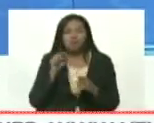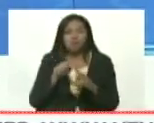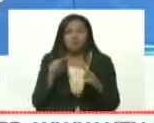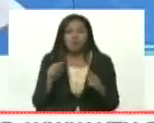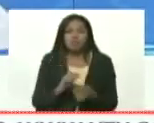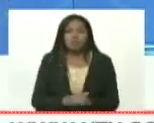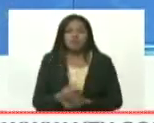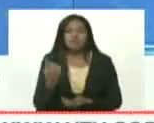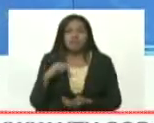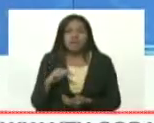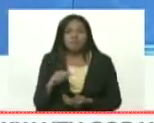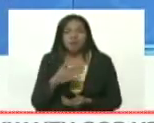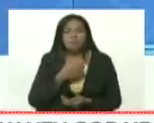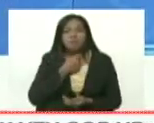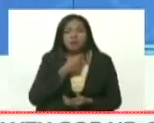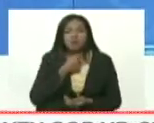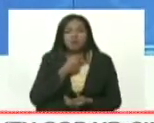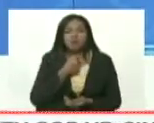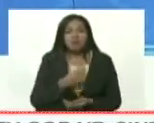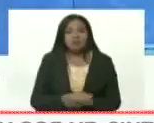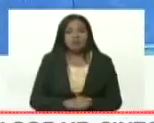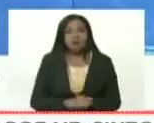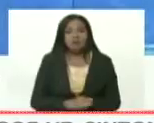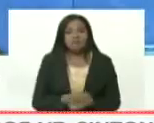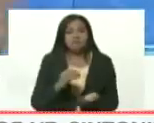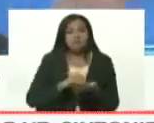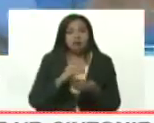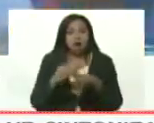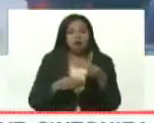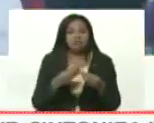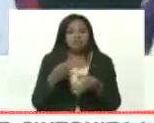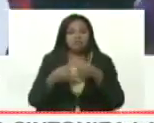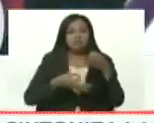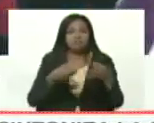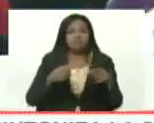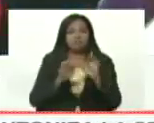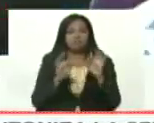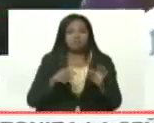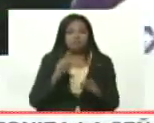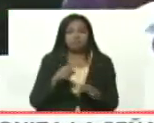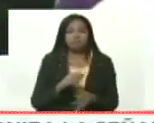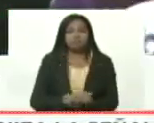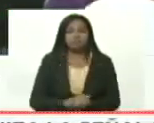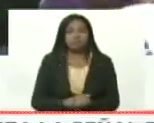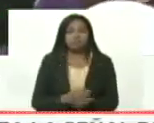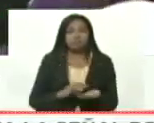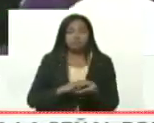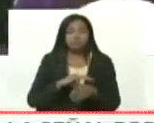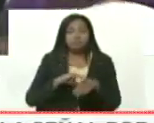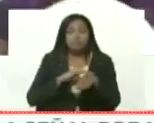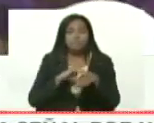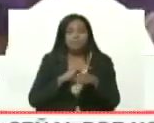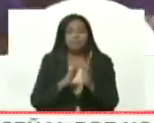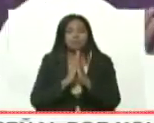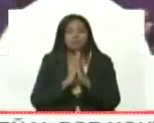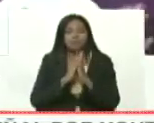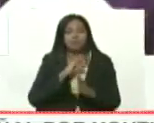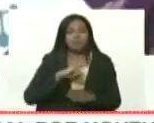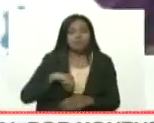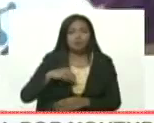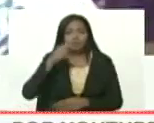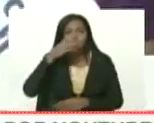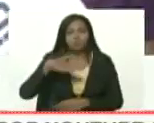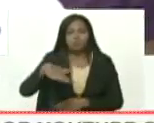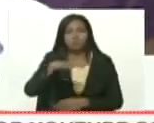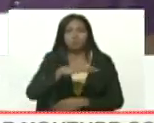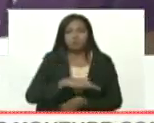que me gustaría pudiera ser explicado, compañera. Ministra, por favor, a nuestro pueblo.